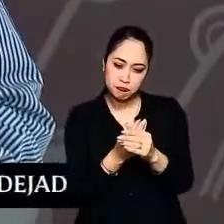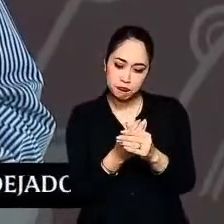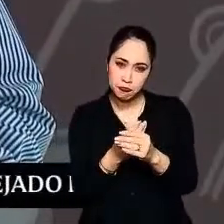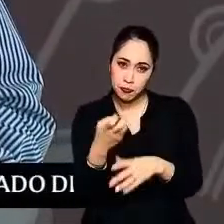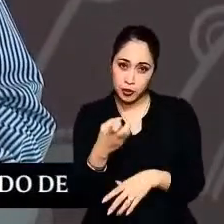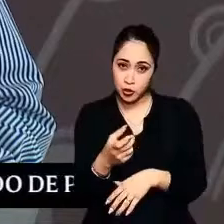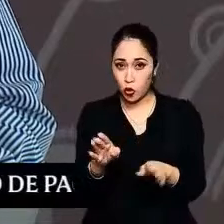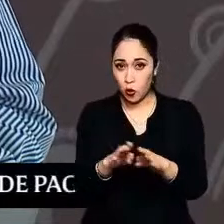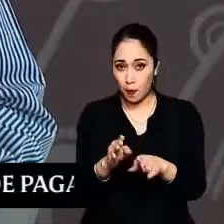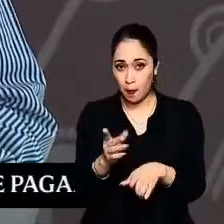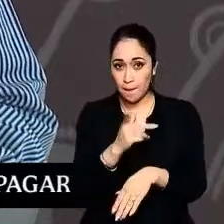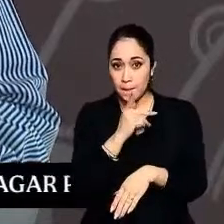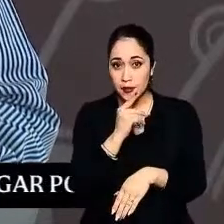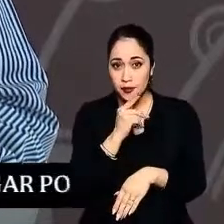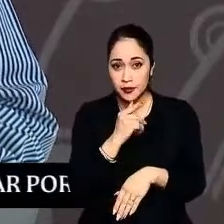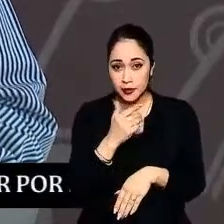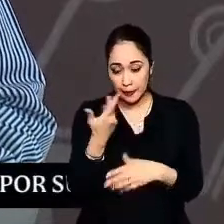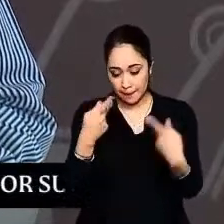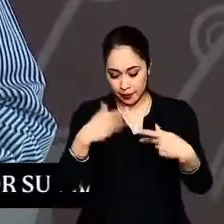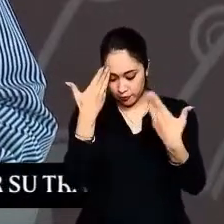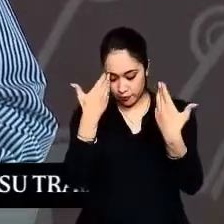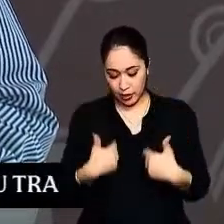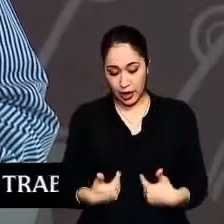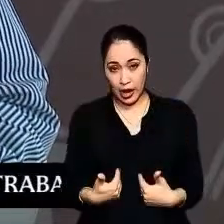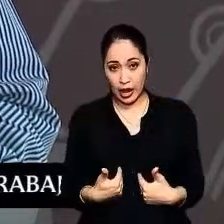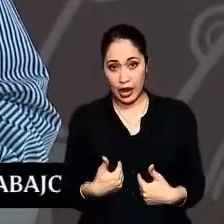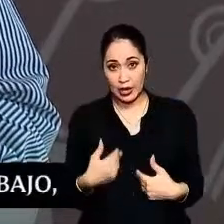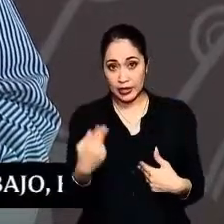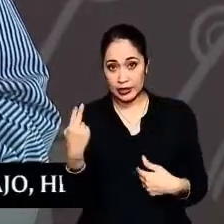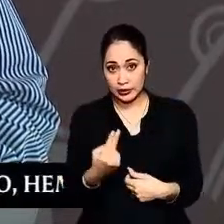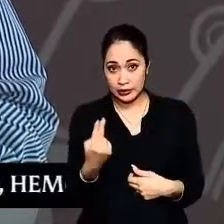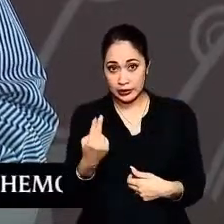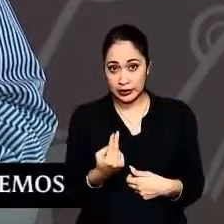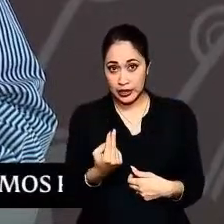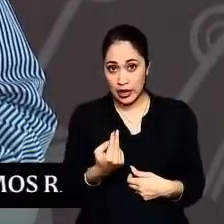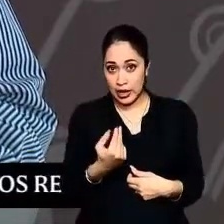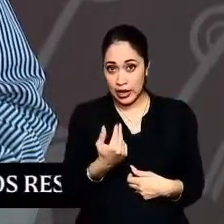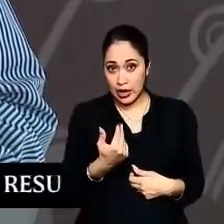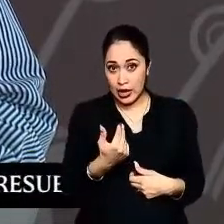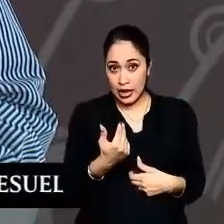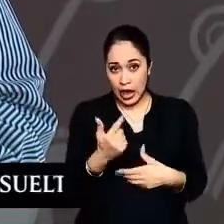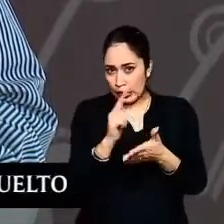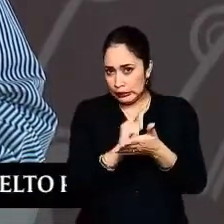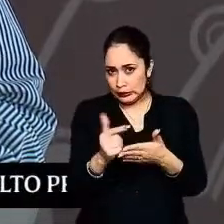limpios. Ese es un tema central también. Y